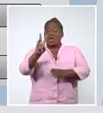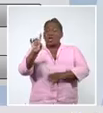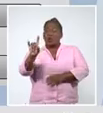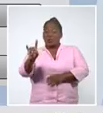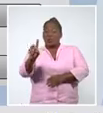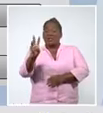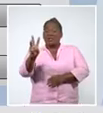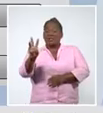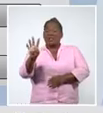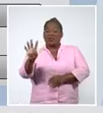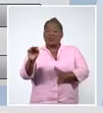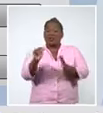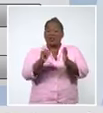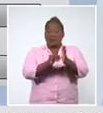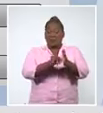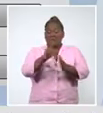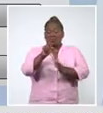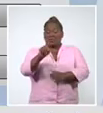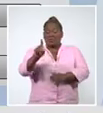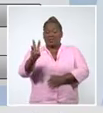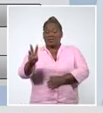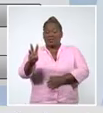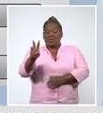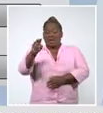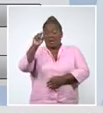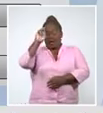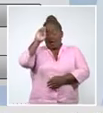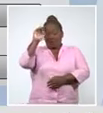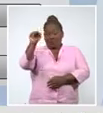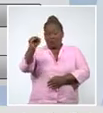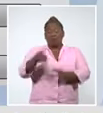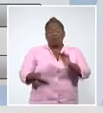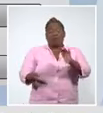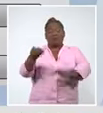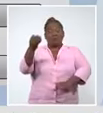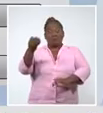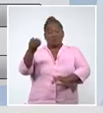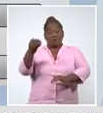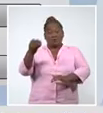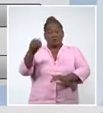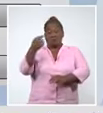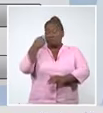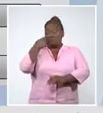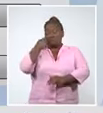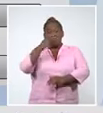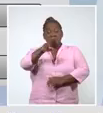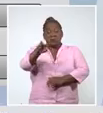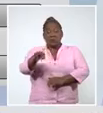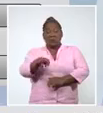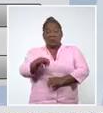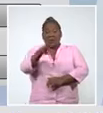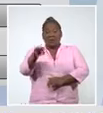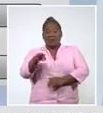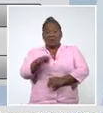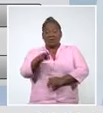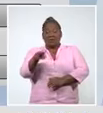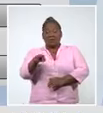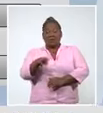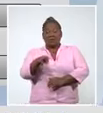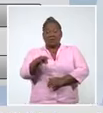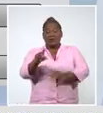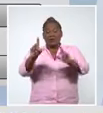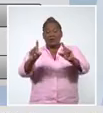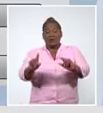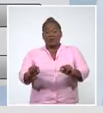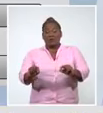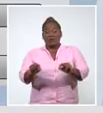21.934.113 casos activos ayer. Todavía es alto porque no se ve el efecto de la reducción del número de